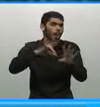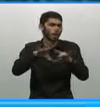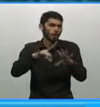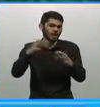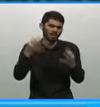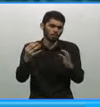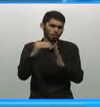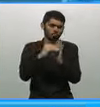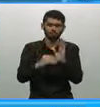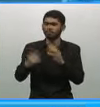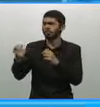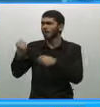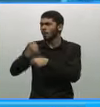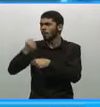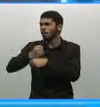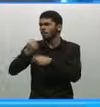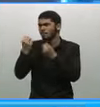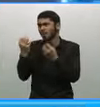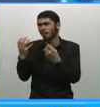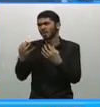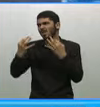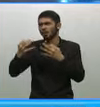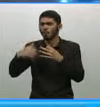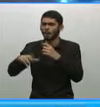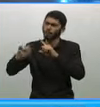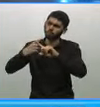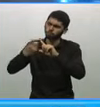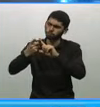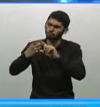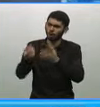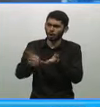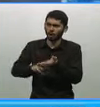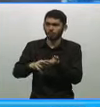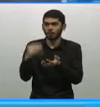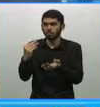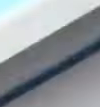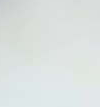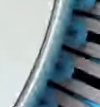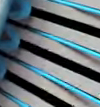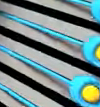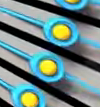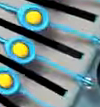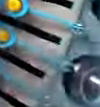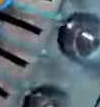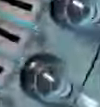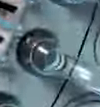eliminatorias. Vero, gran trabajo. Seguramente seguís prendida la pantalla, por supuesto, de Deporte B, porque hay mucho más para contar.